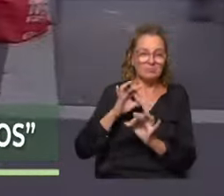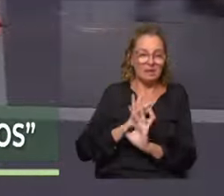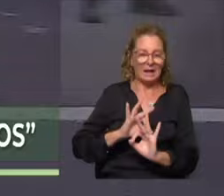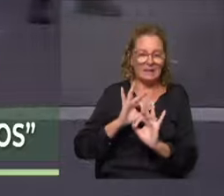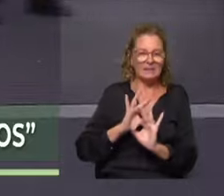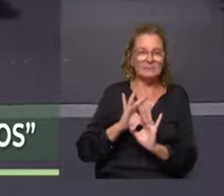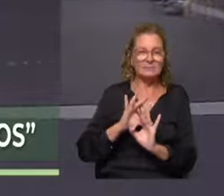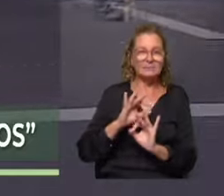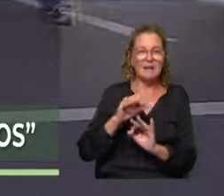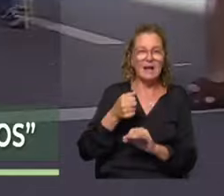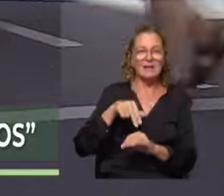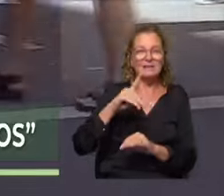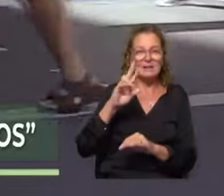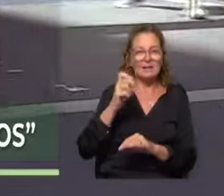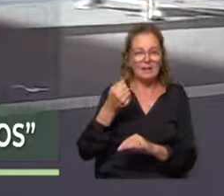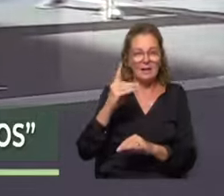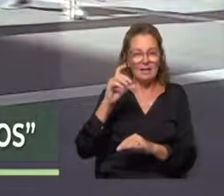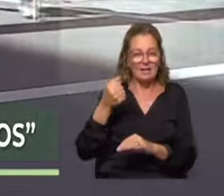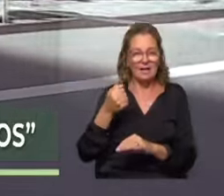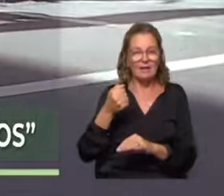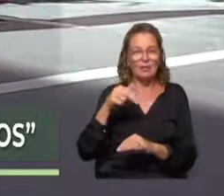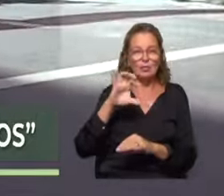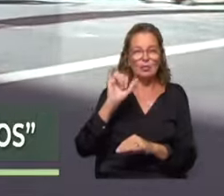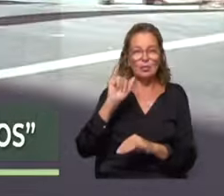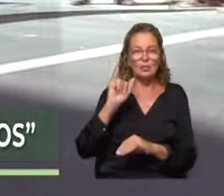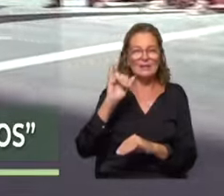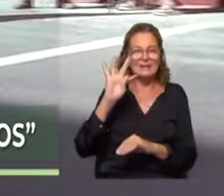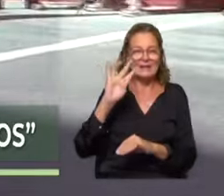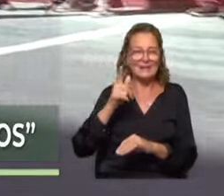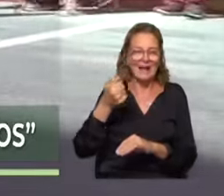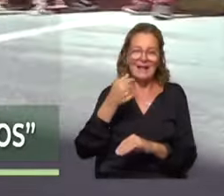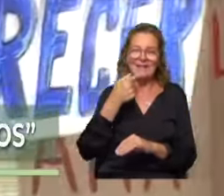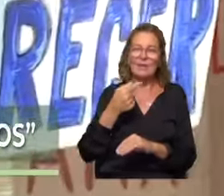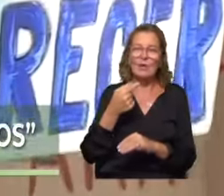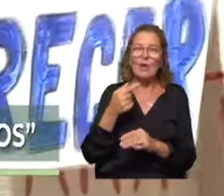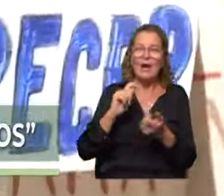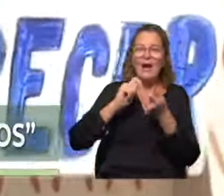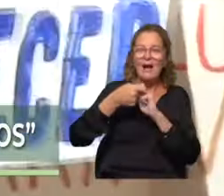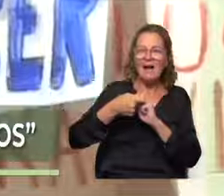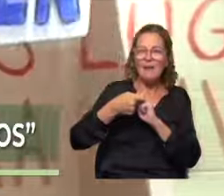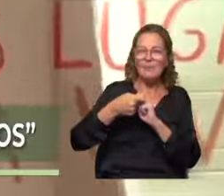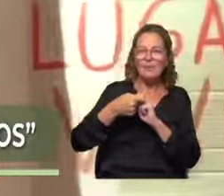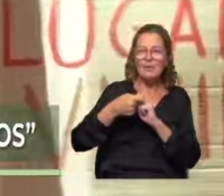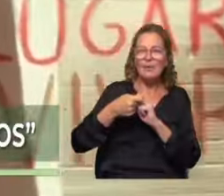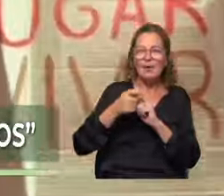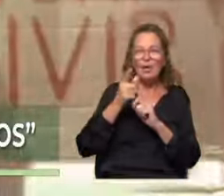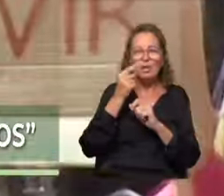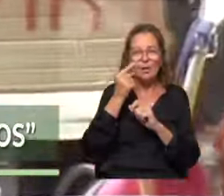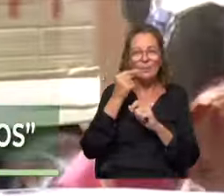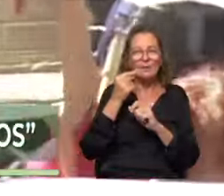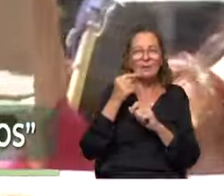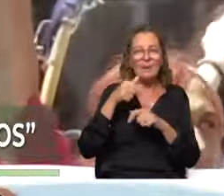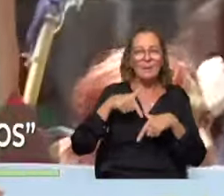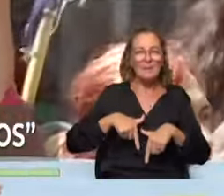parte, Diego Andrada, representante de Sutiga, se refirió a los cambios en los refugios del Mides. En ese sentido, dijo que